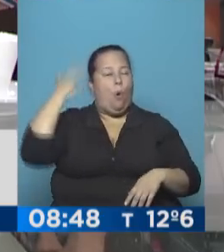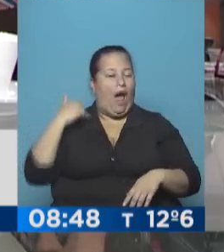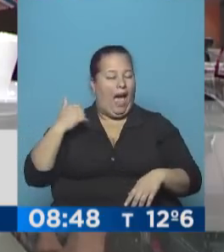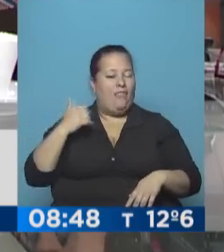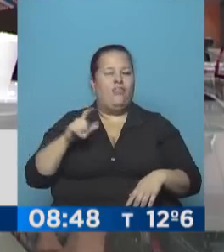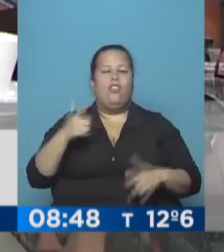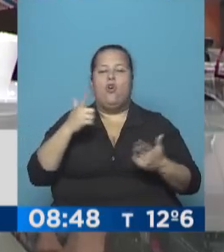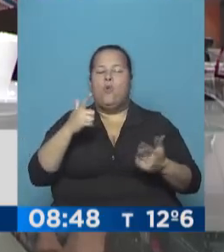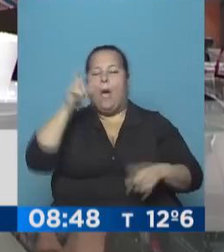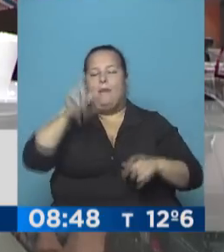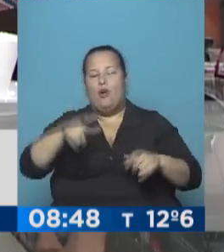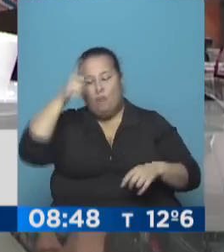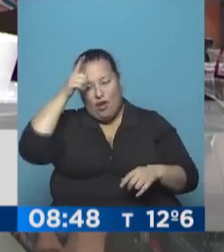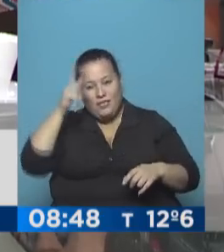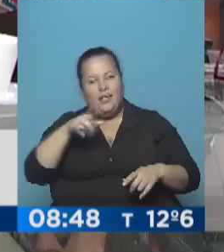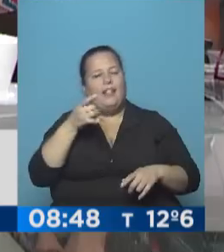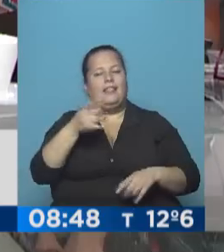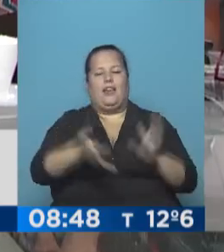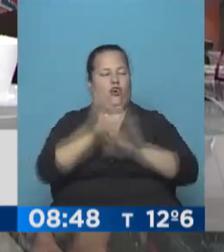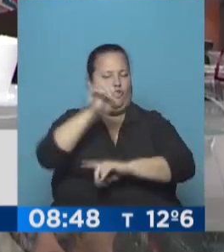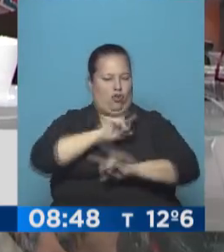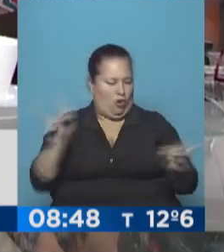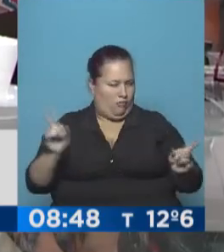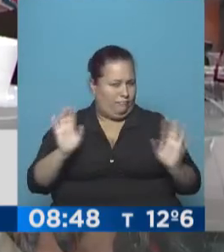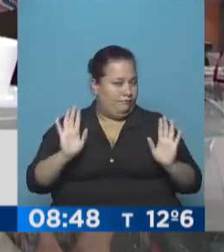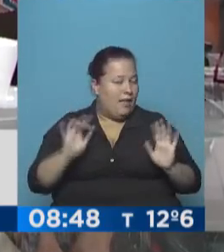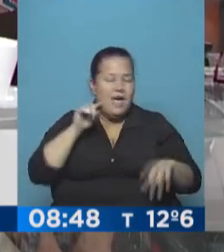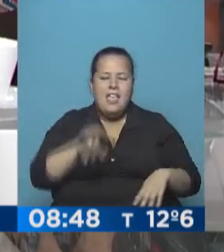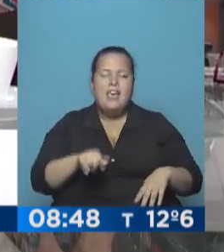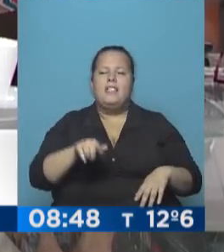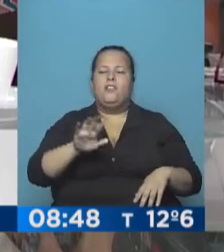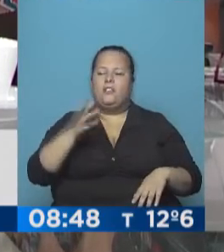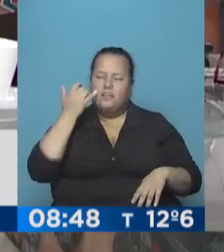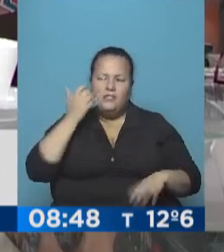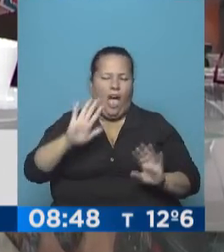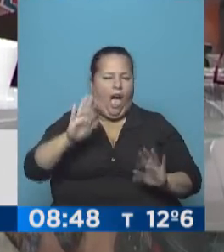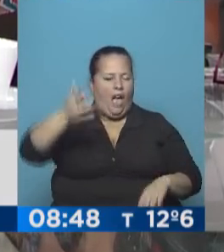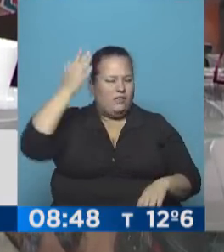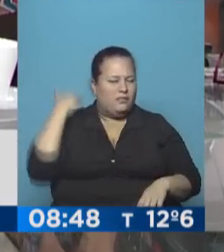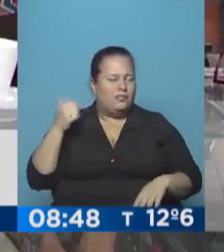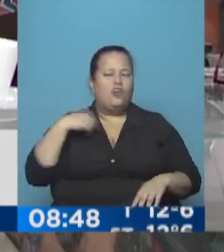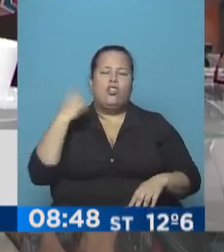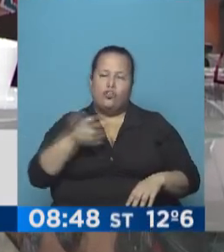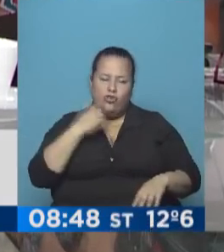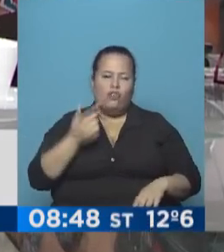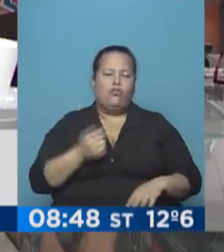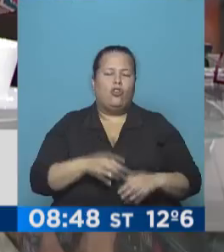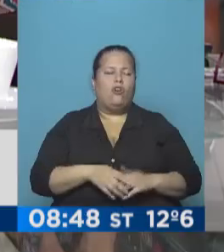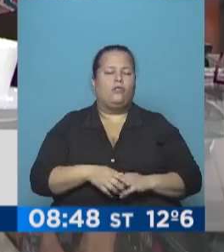la ausencia de algún personal policial, el tren directamente no se despacha. Esto es algo que se viene aplicando desde que nosotros